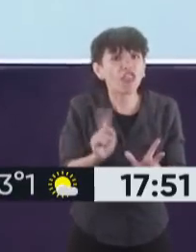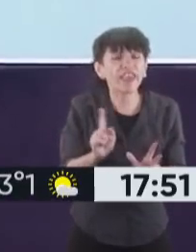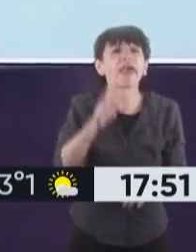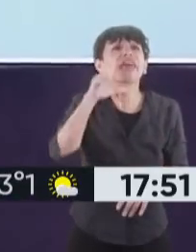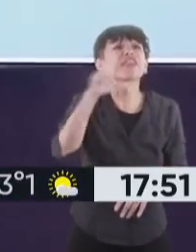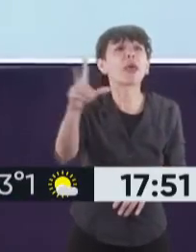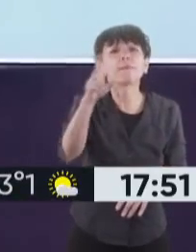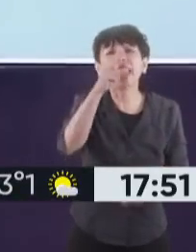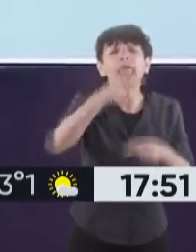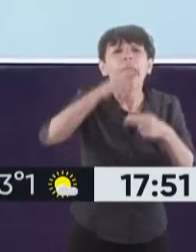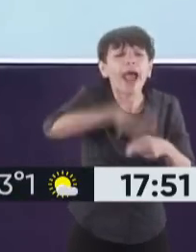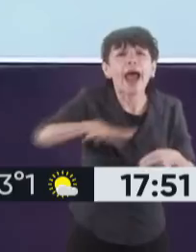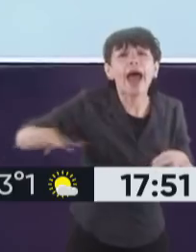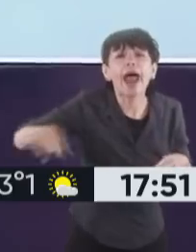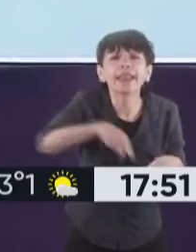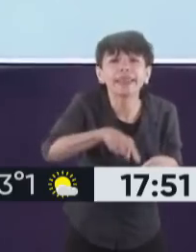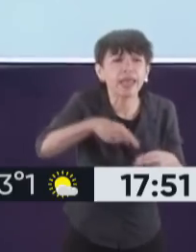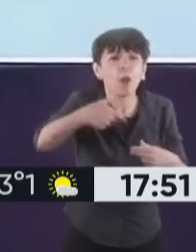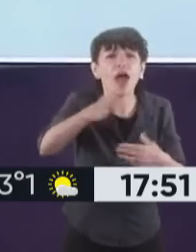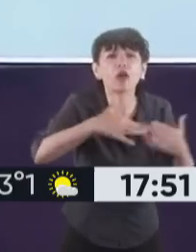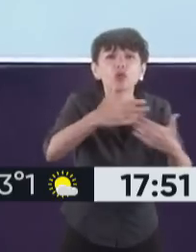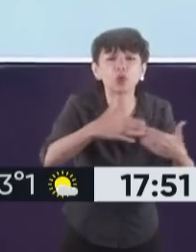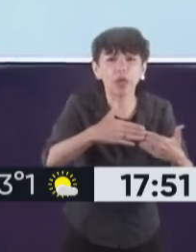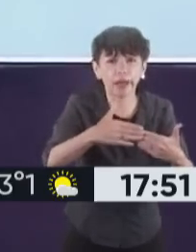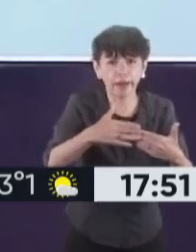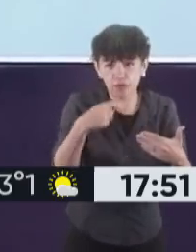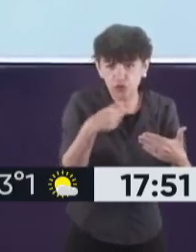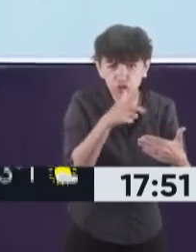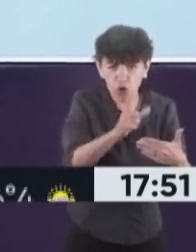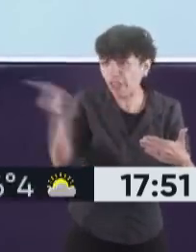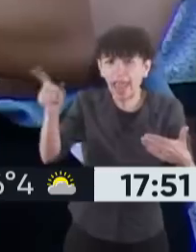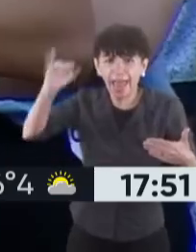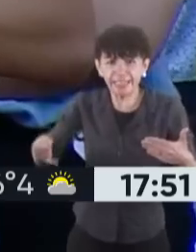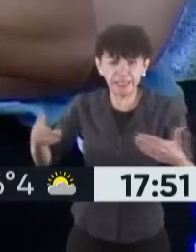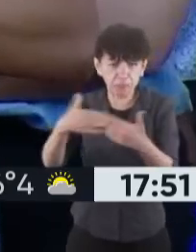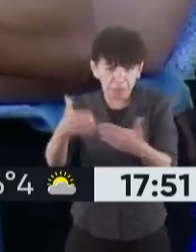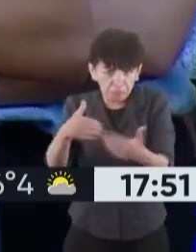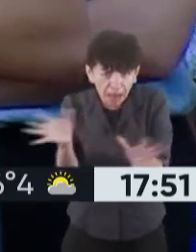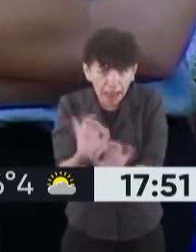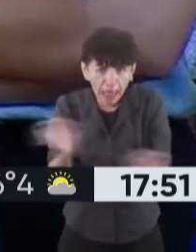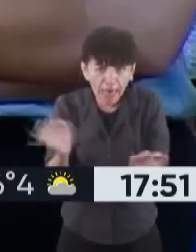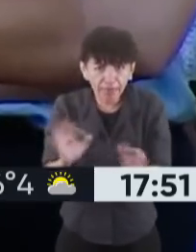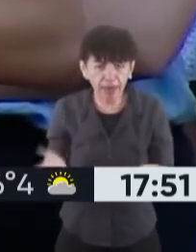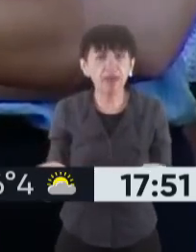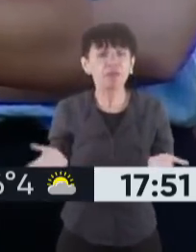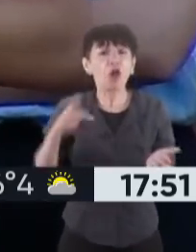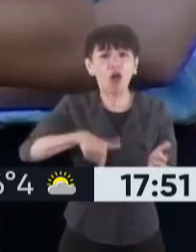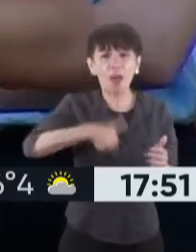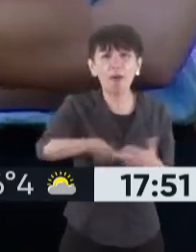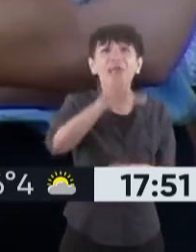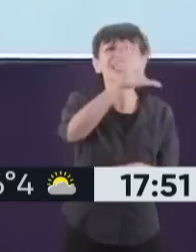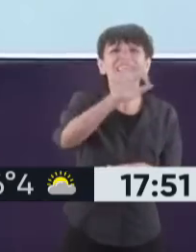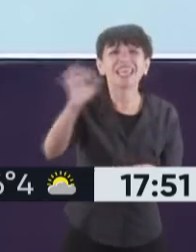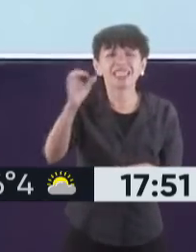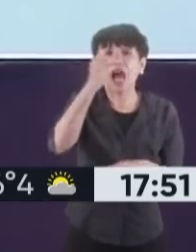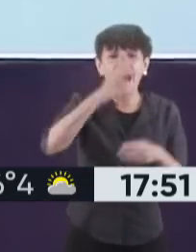nunca construyó. Pero sí les puedo decir que estamos construyendo casi 500 jardines de infantes y